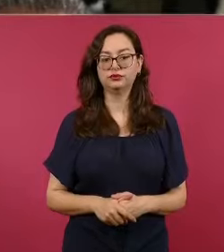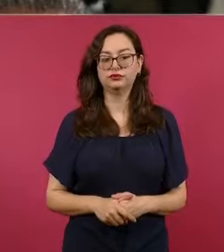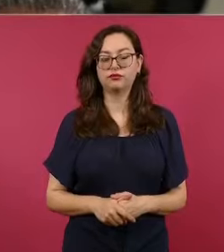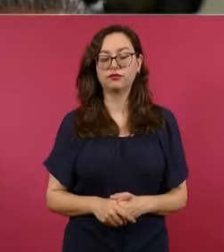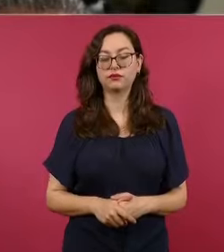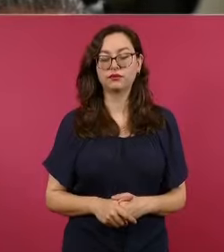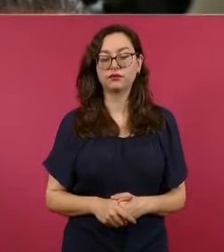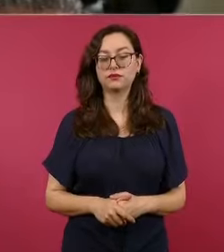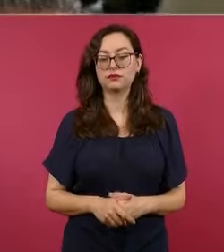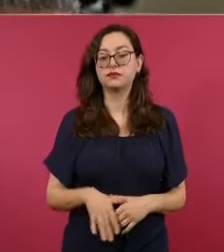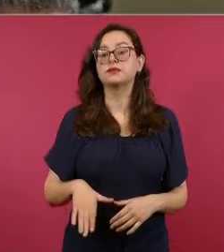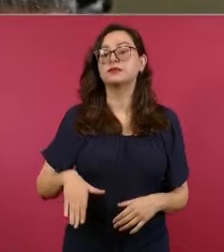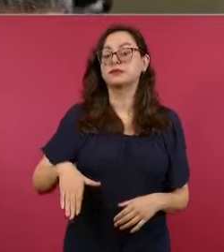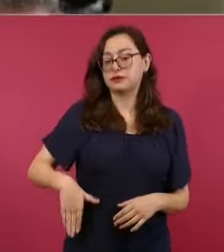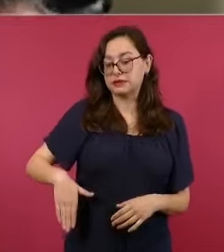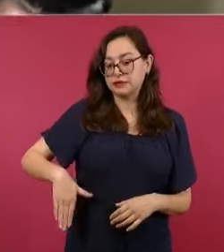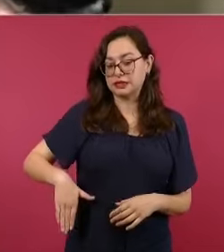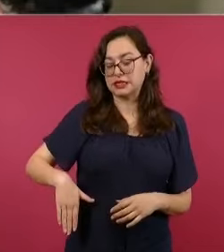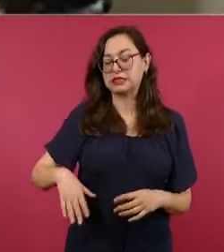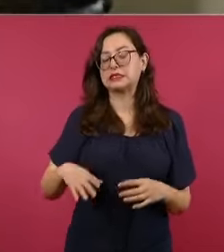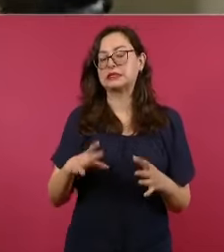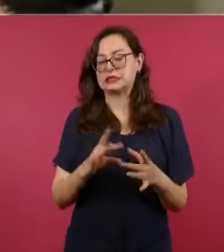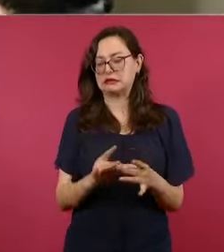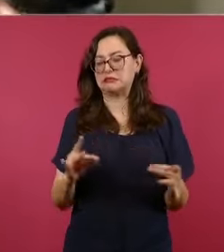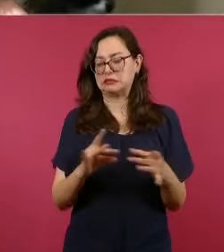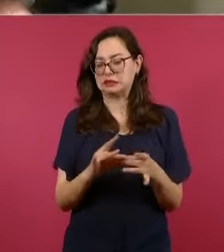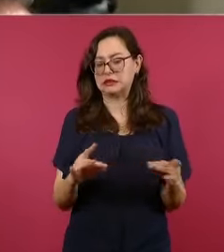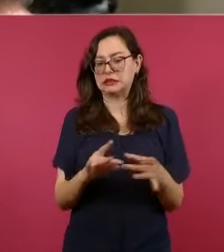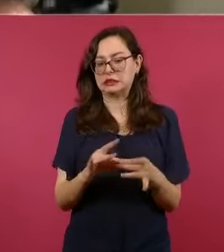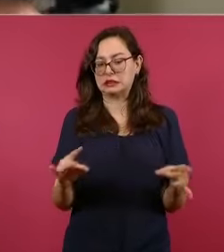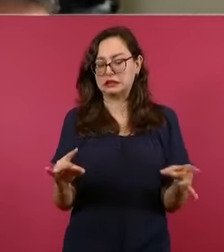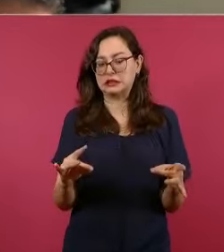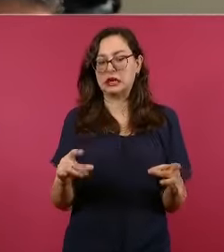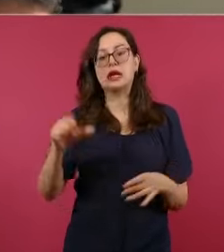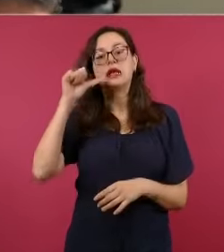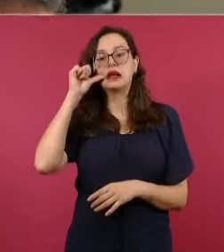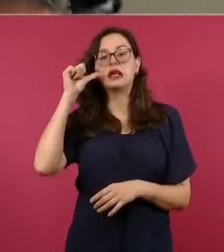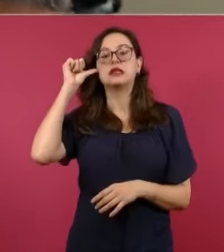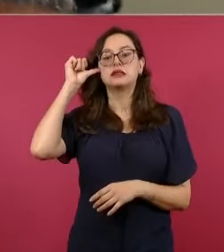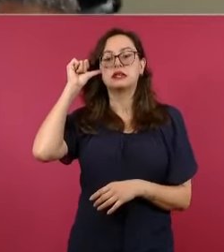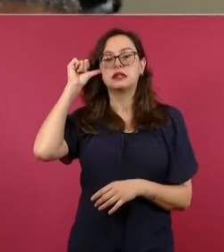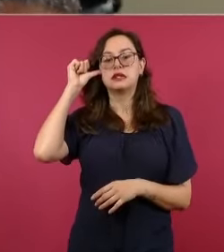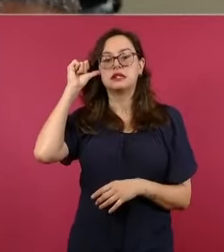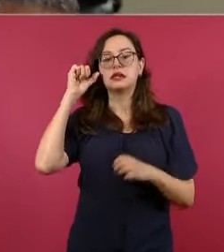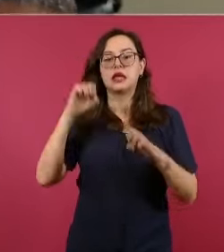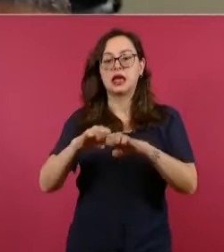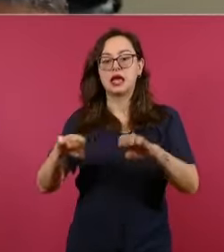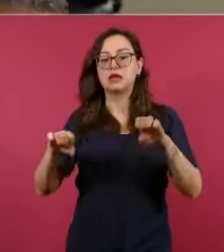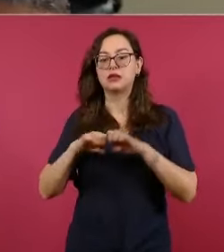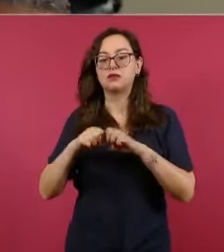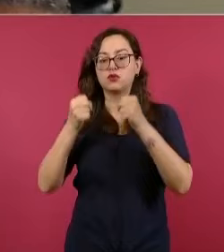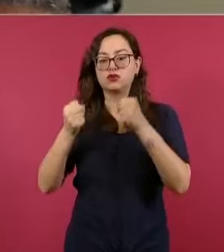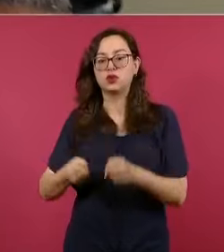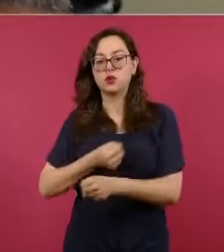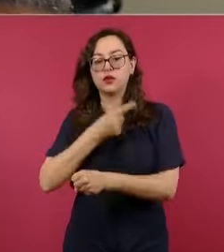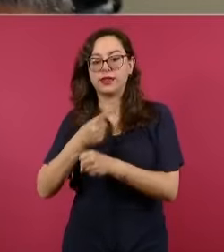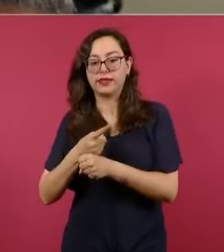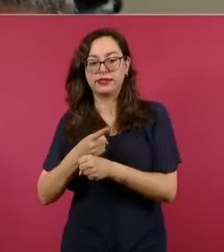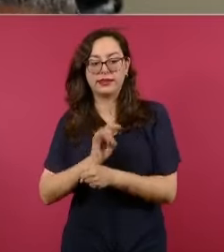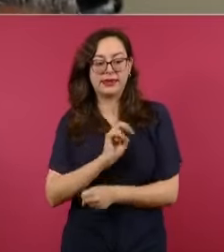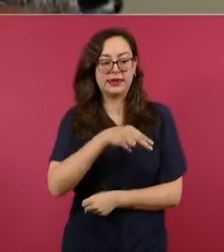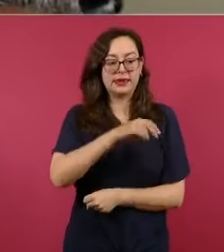hace unos momentos de la reunión que se dio ayer del gabinete de seguridad con el INE